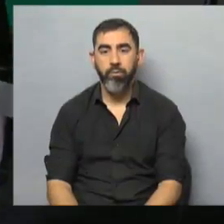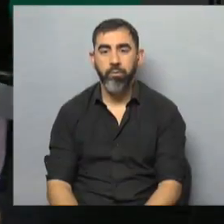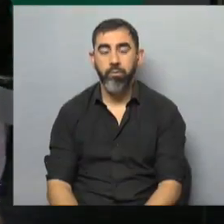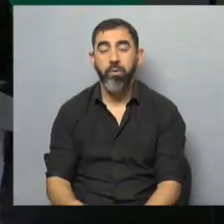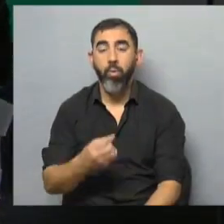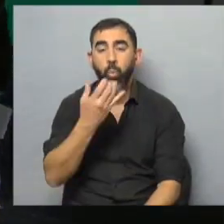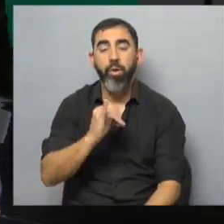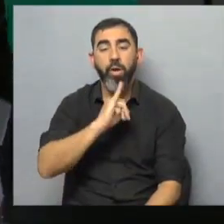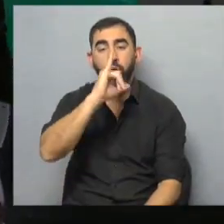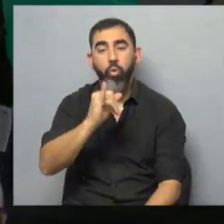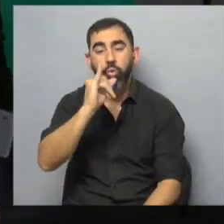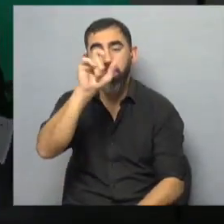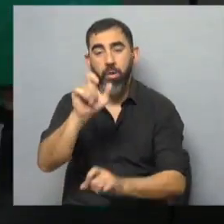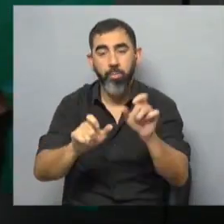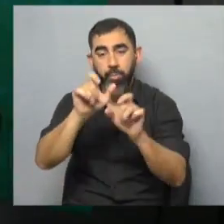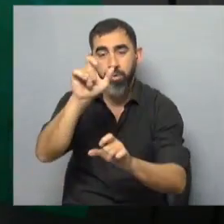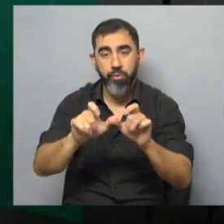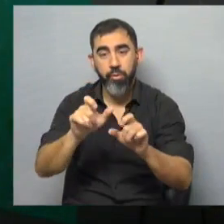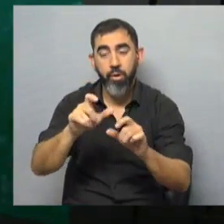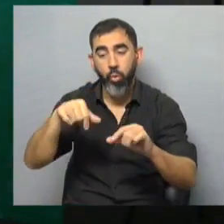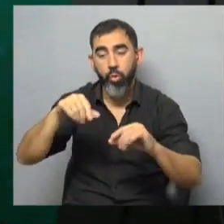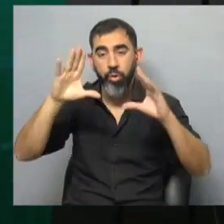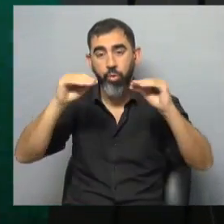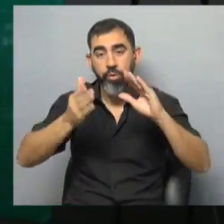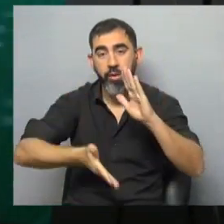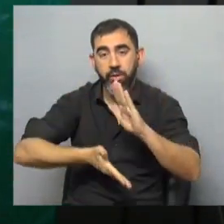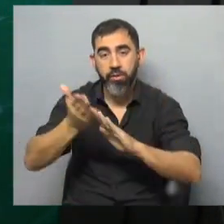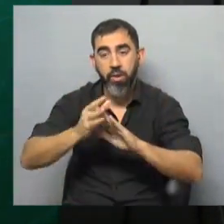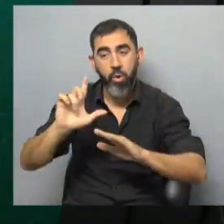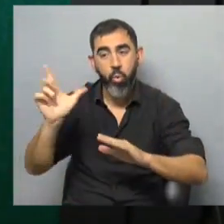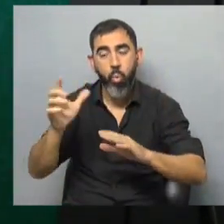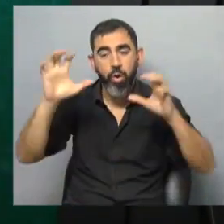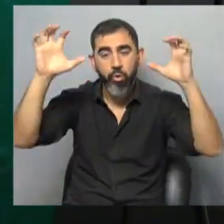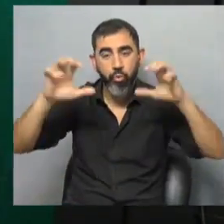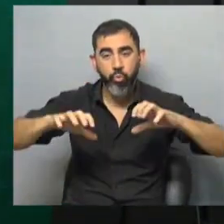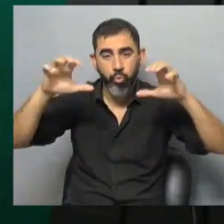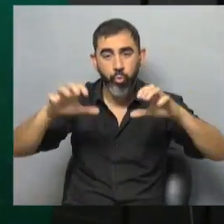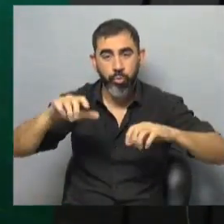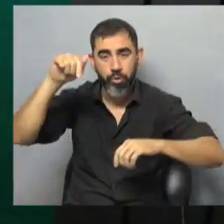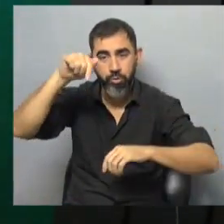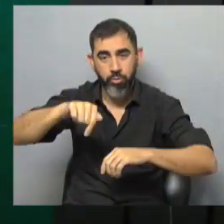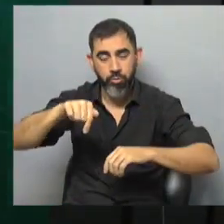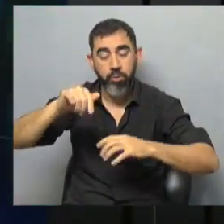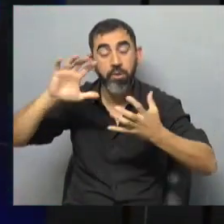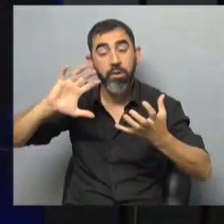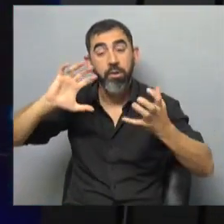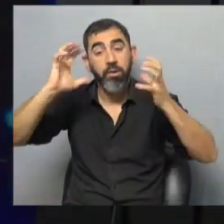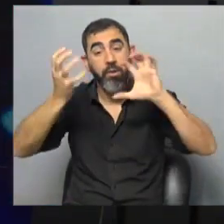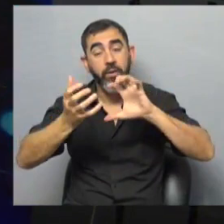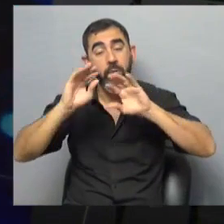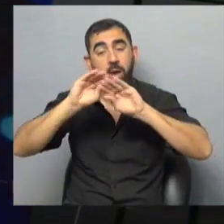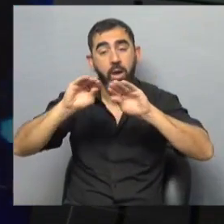Buena noticia para algunos uruguayos y uruguayas que van a salir esta noche. No se prevé lluvia, según dice INUMED. Justamente, el Instituto Uruguayo